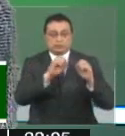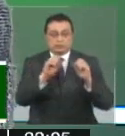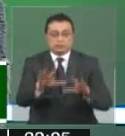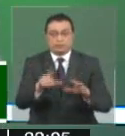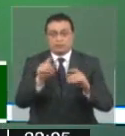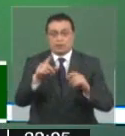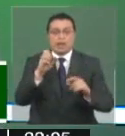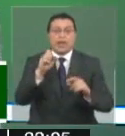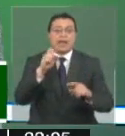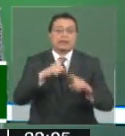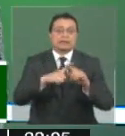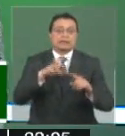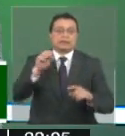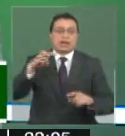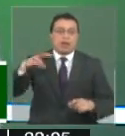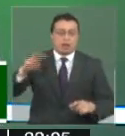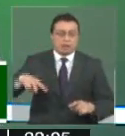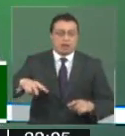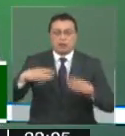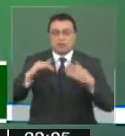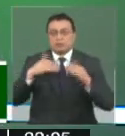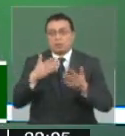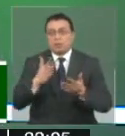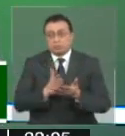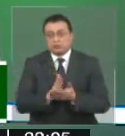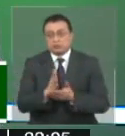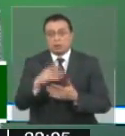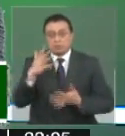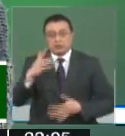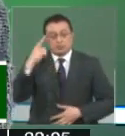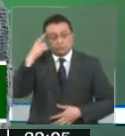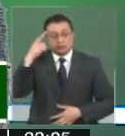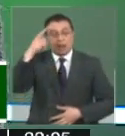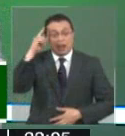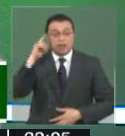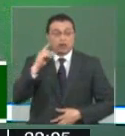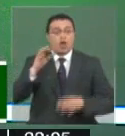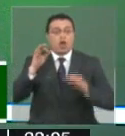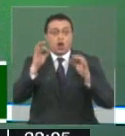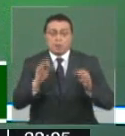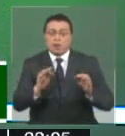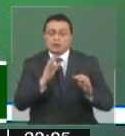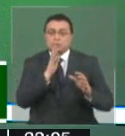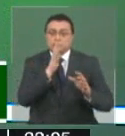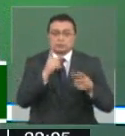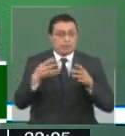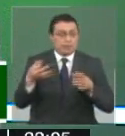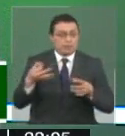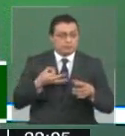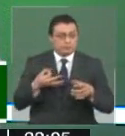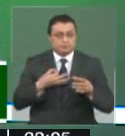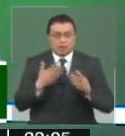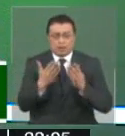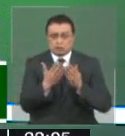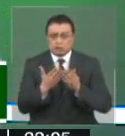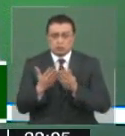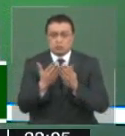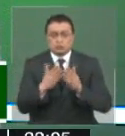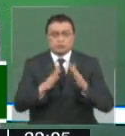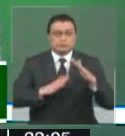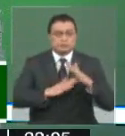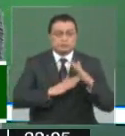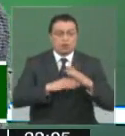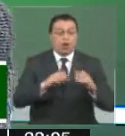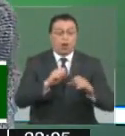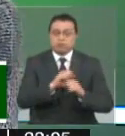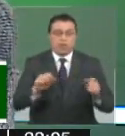me sacaron exámenes. Al principio se pensaba que la lesión era incompleta, entonces nunca me dijeron en ese minuto que no iba a poder